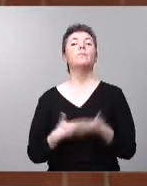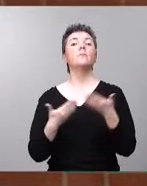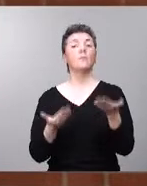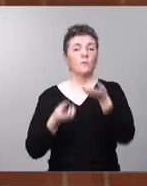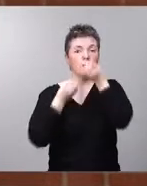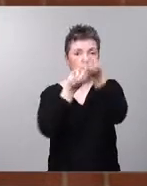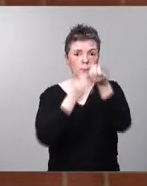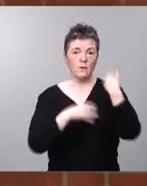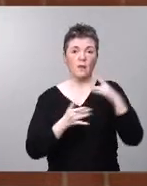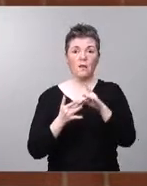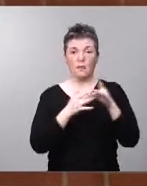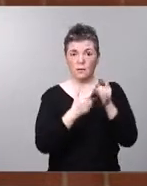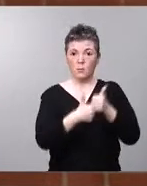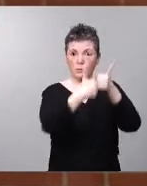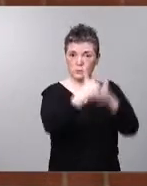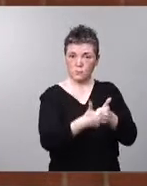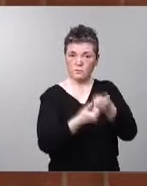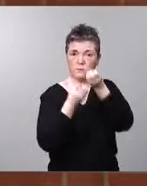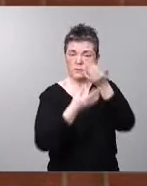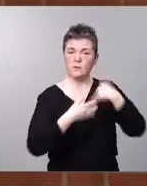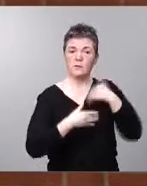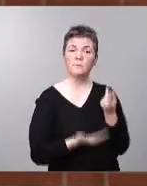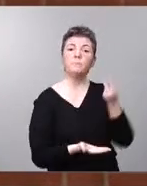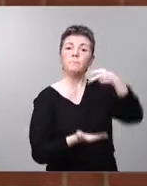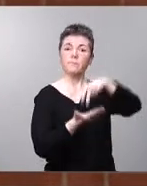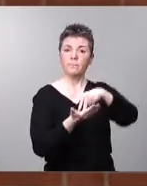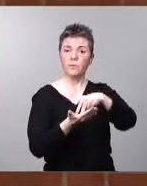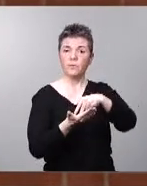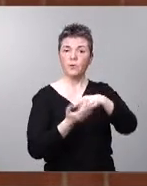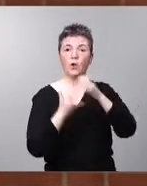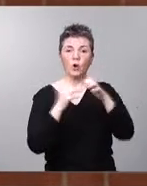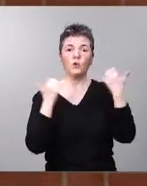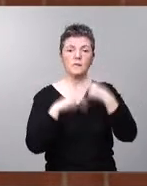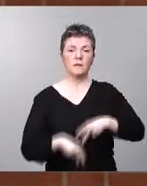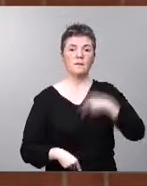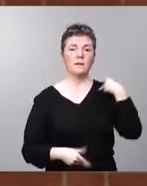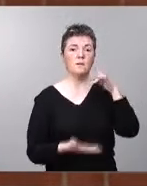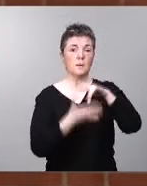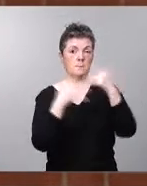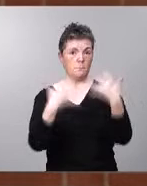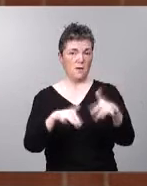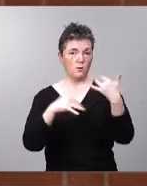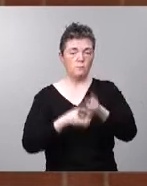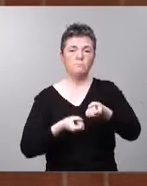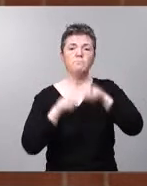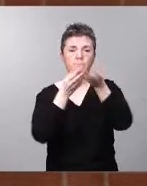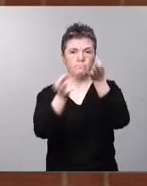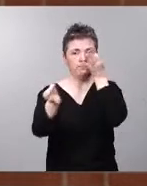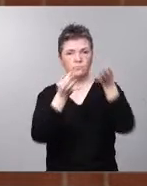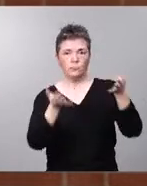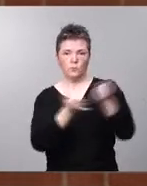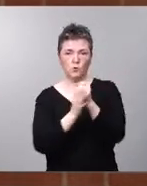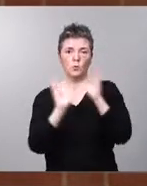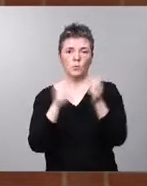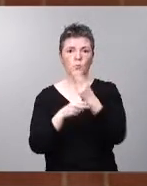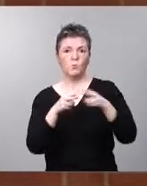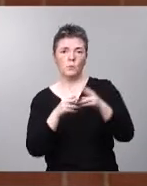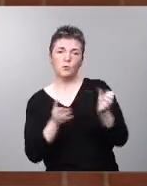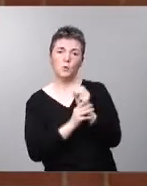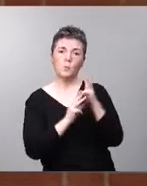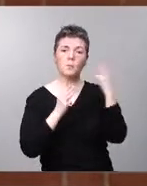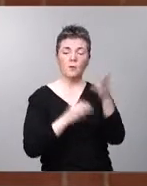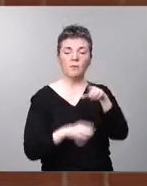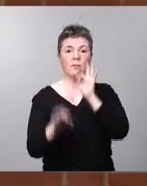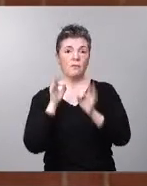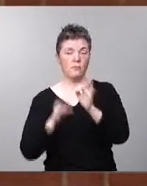de la oposición y comparecer ante las cortes generales el próximo miércoles para informar a todos los grupos parlamentarios de las decisiones que se tomen